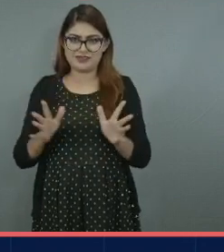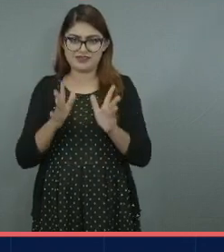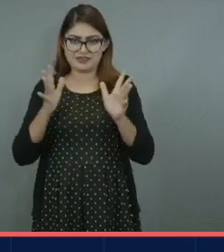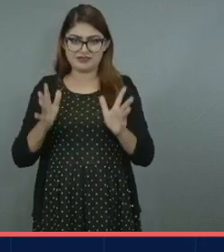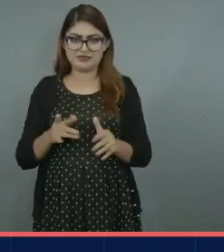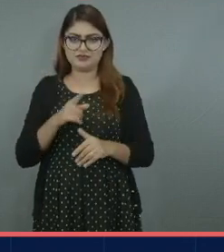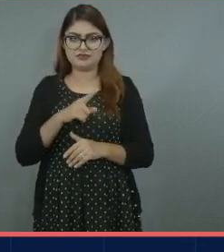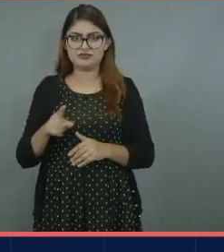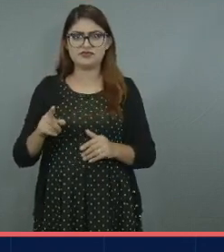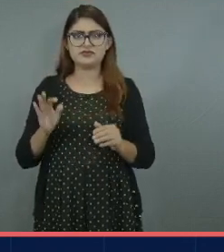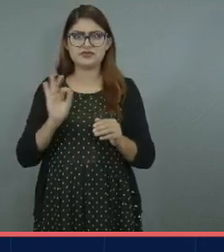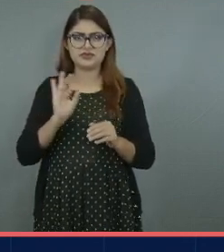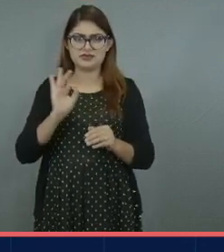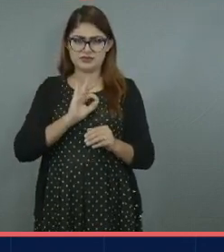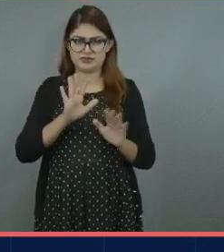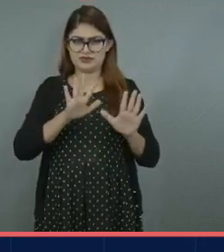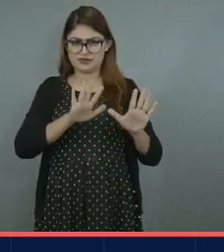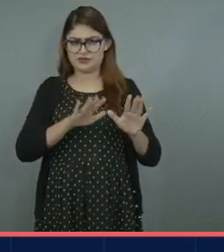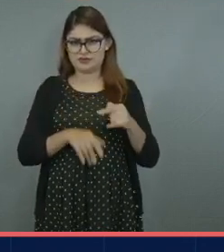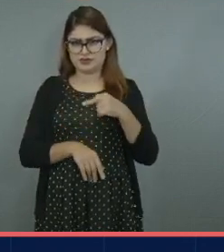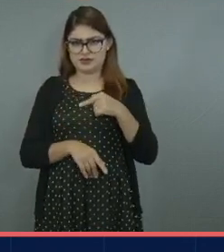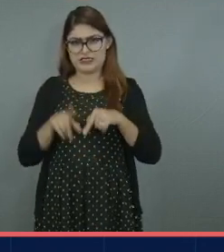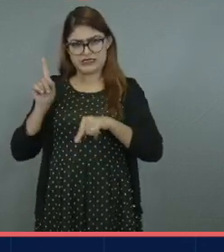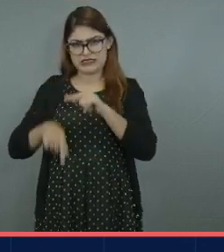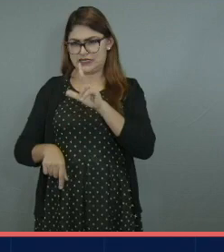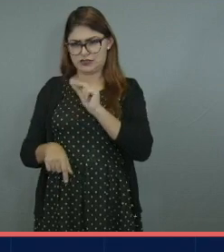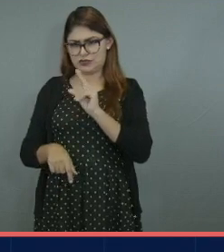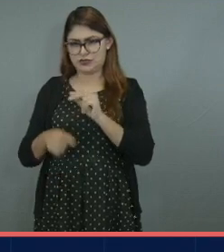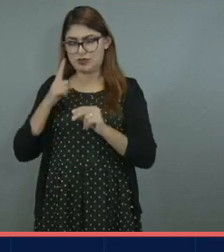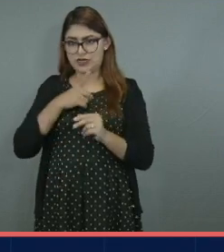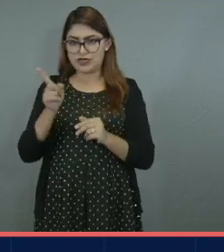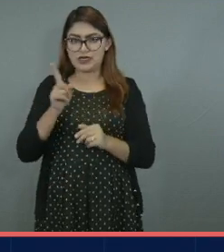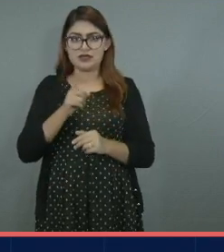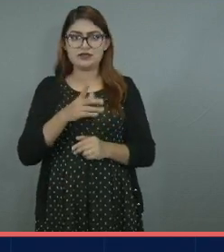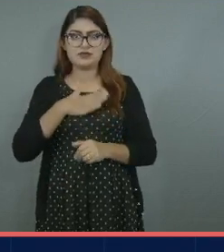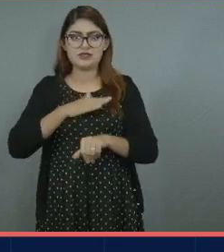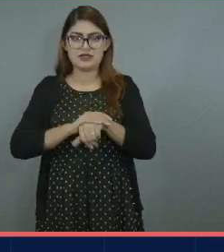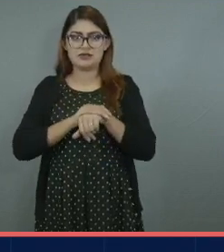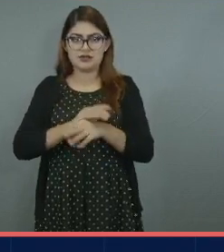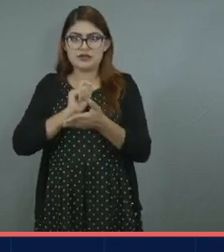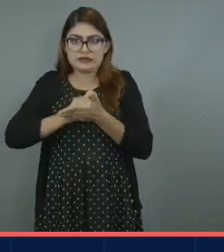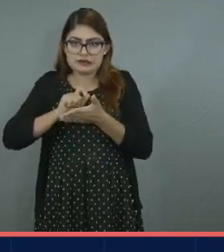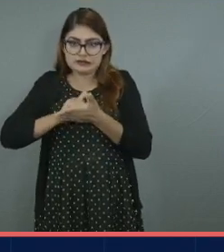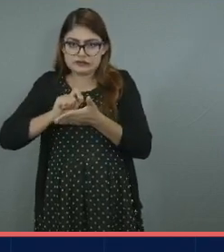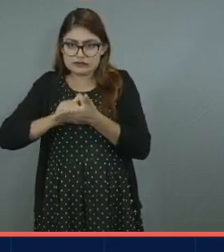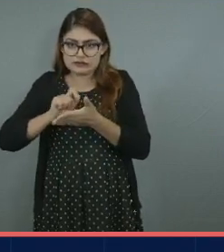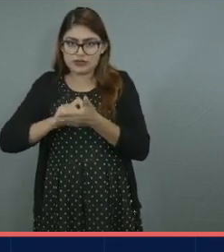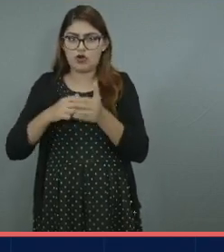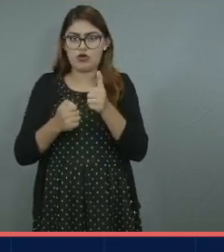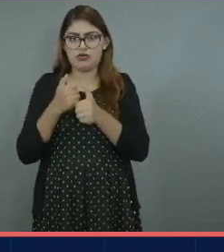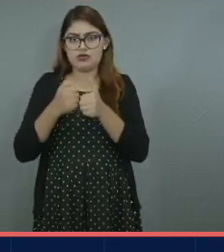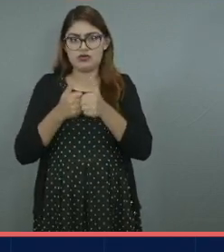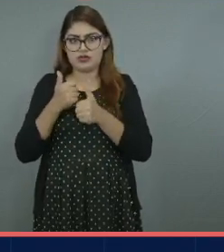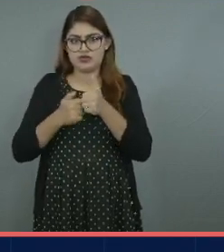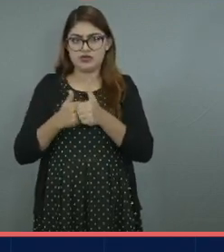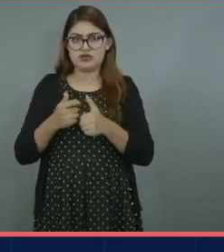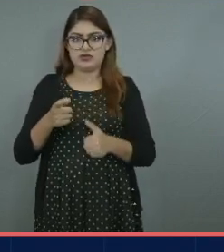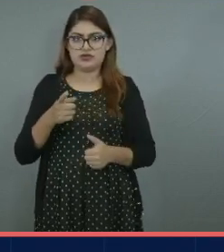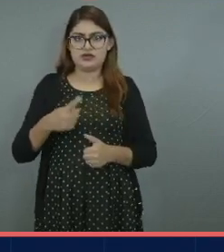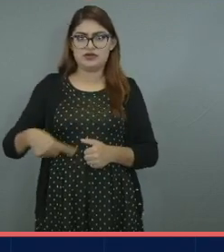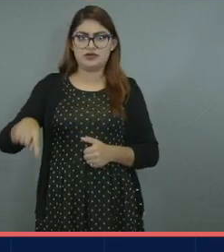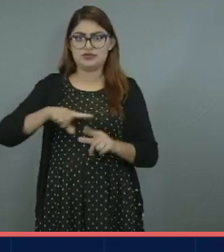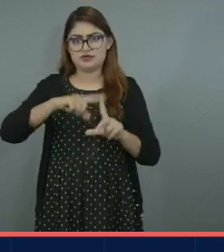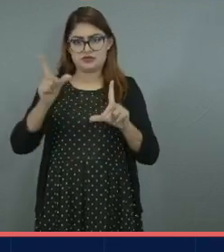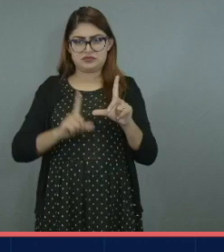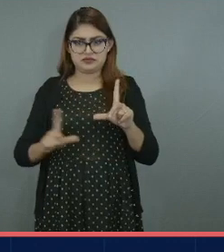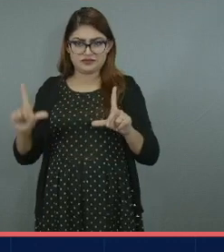electrónico. Producción, si lo pueden dejar ahí un poquito para que les dé tiempo a mis amigos que están en todas partes de este hermoso y bello